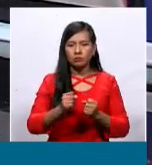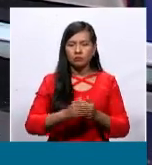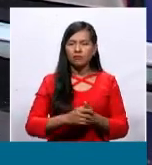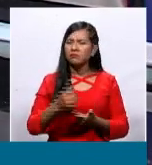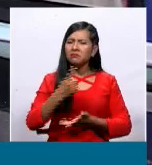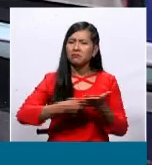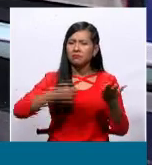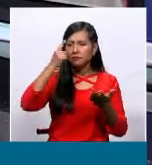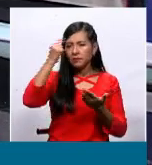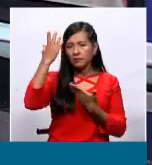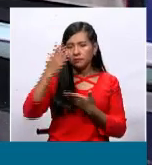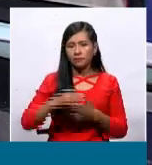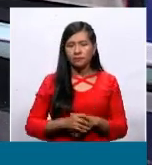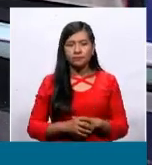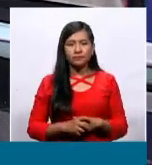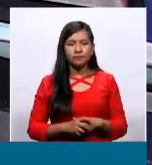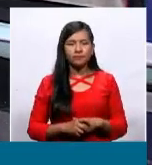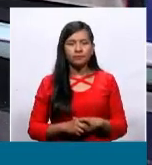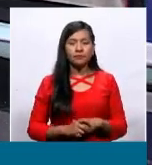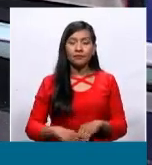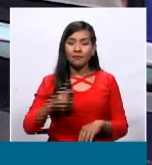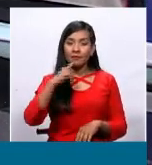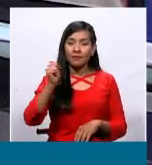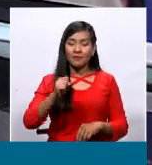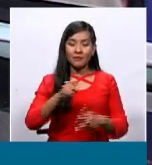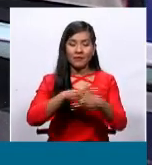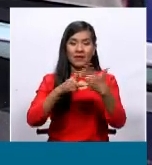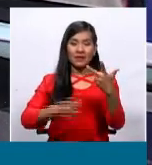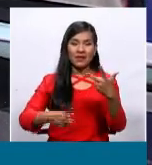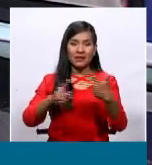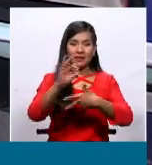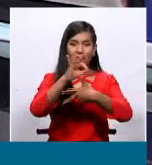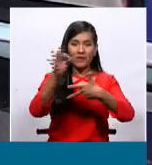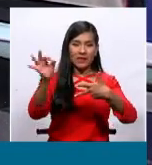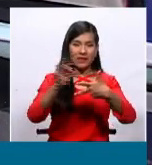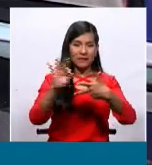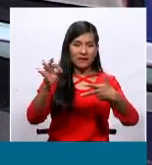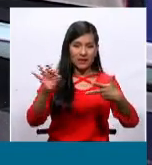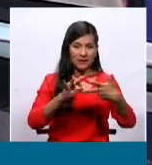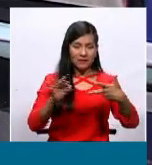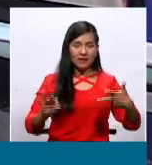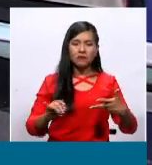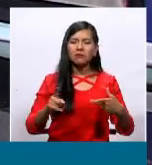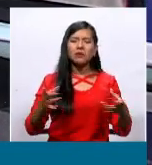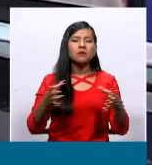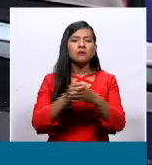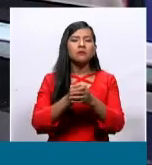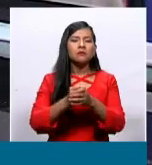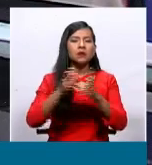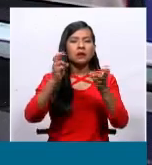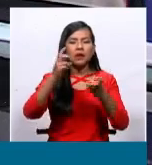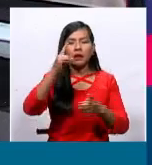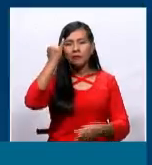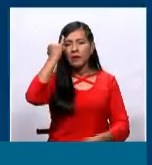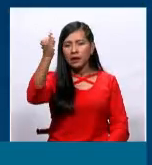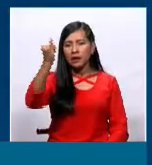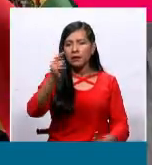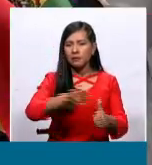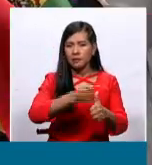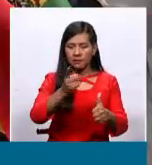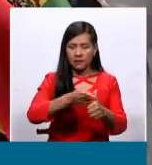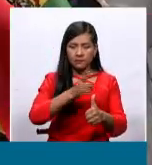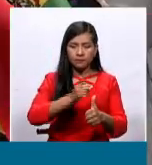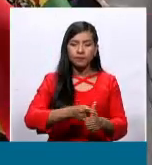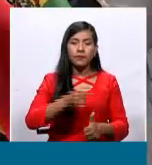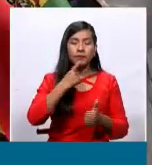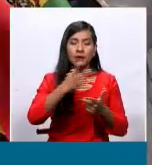frases? Mira, creo que esas tres frases encierran una primera idea que es central.